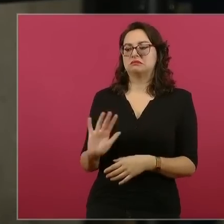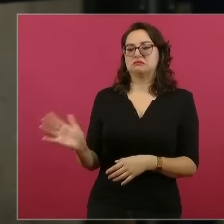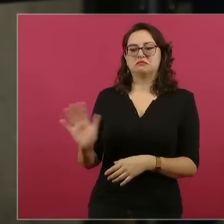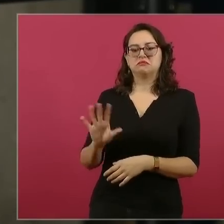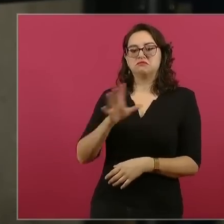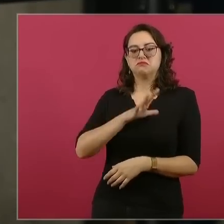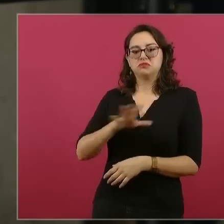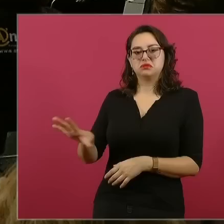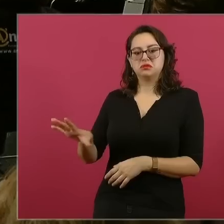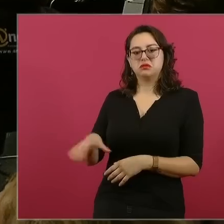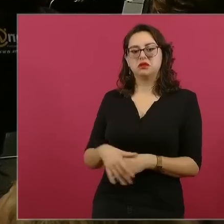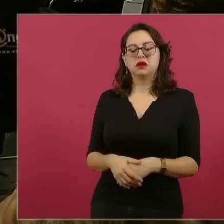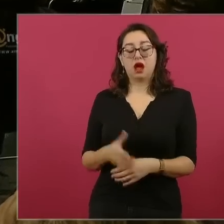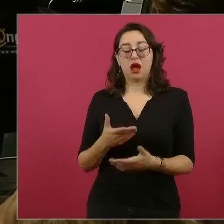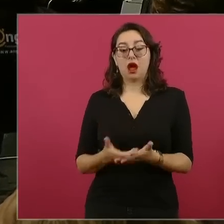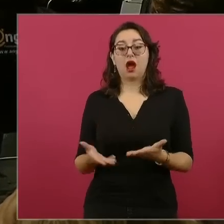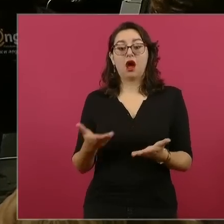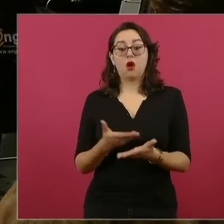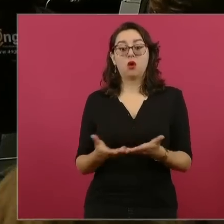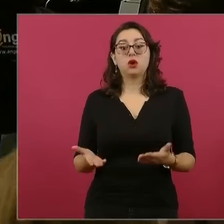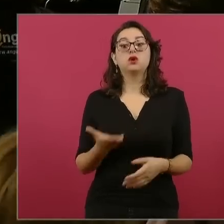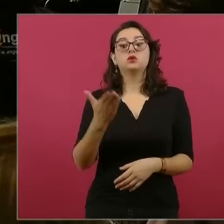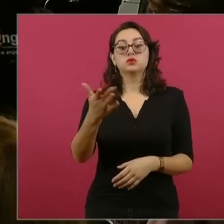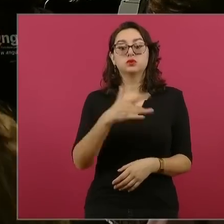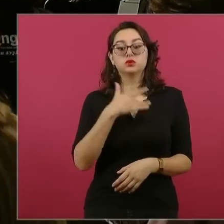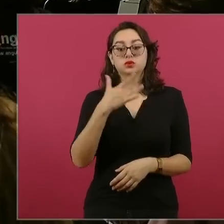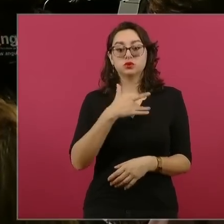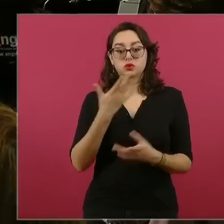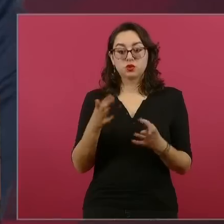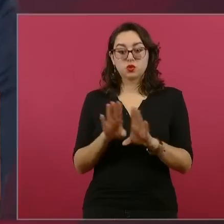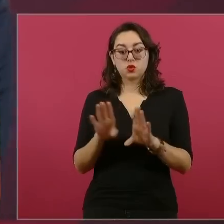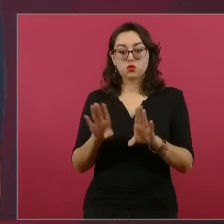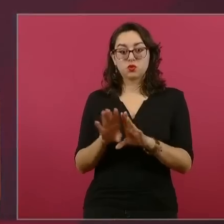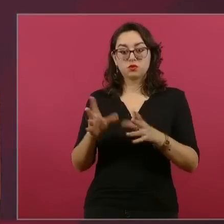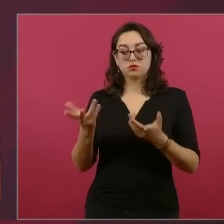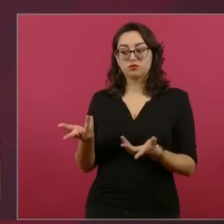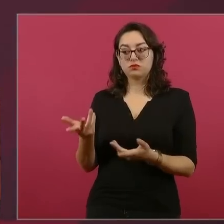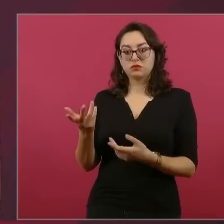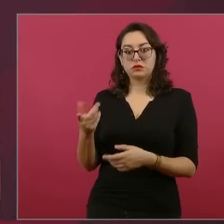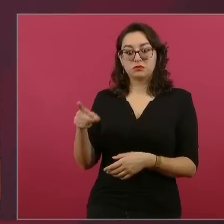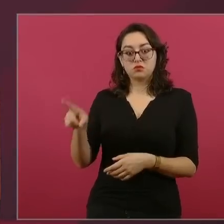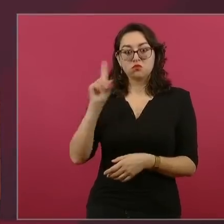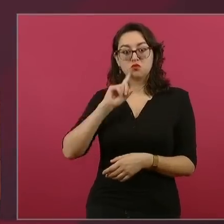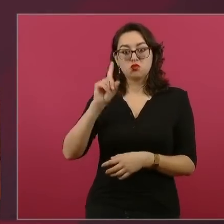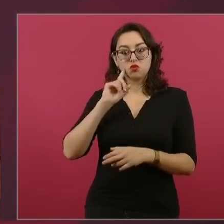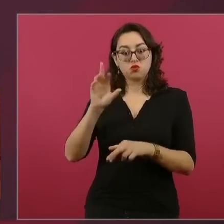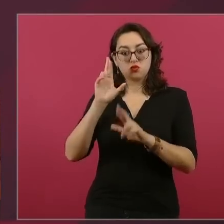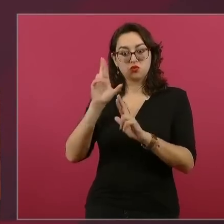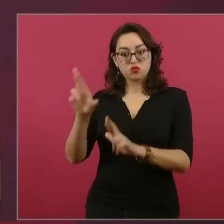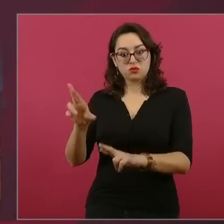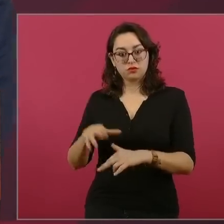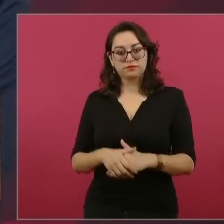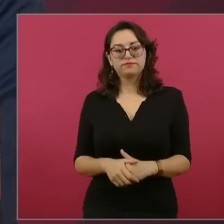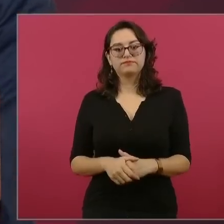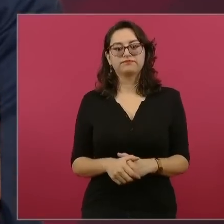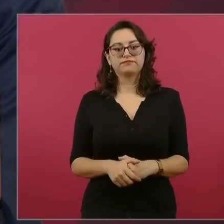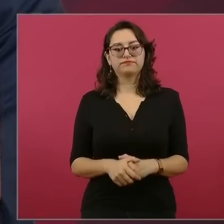una mujer muy respetada. Te voy a contestar cariñosamente.